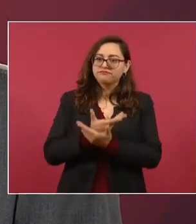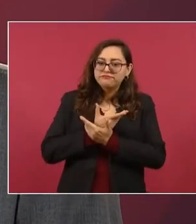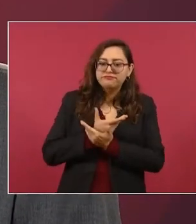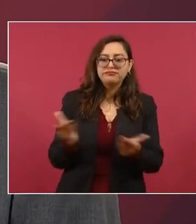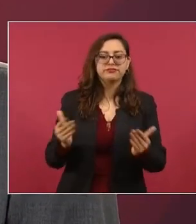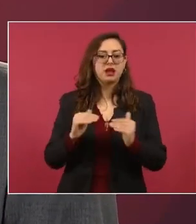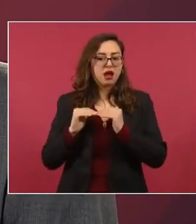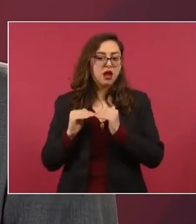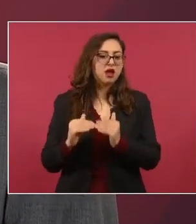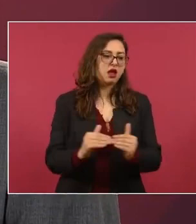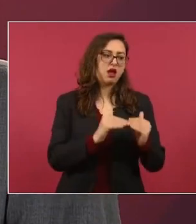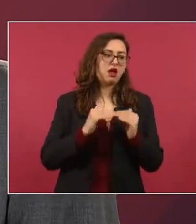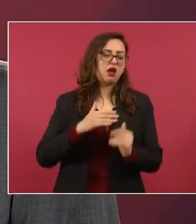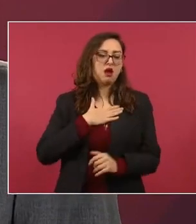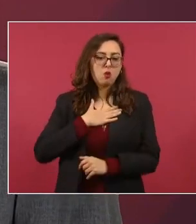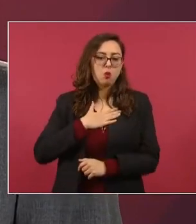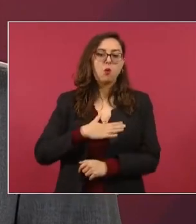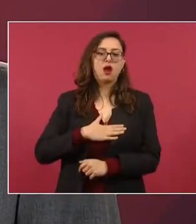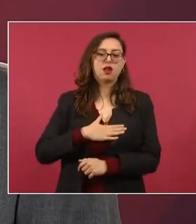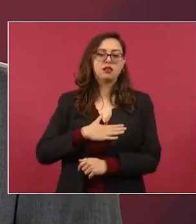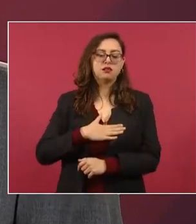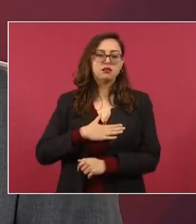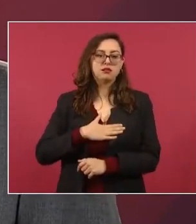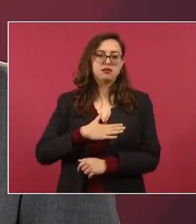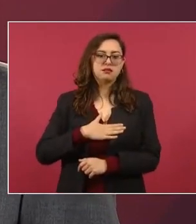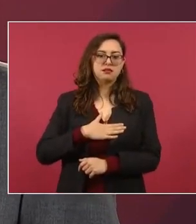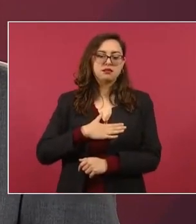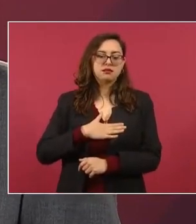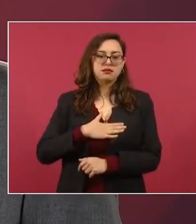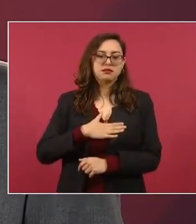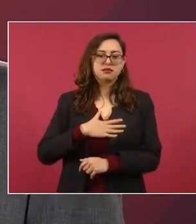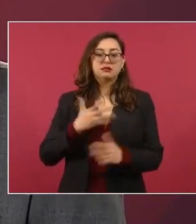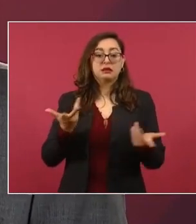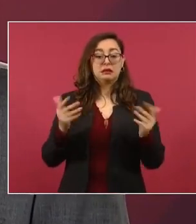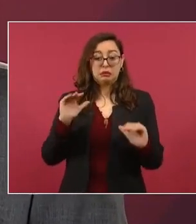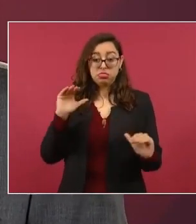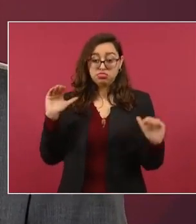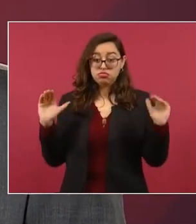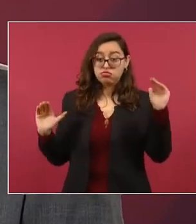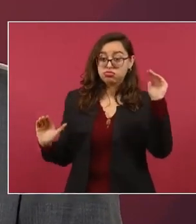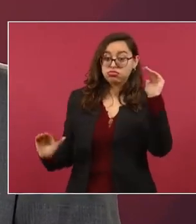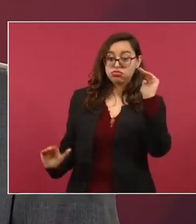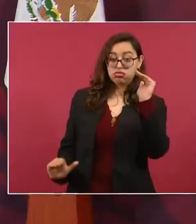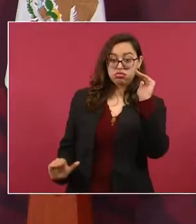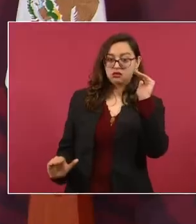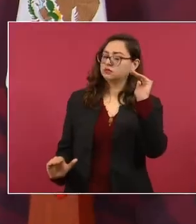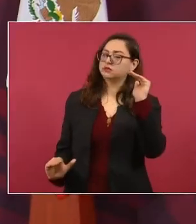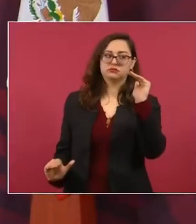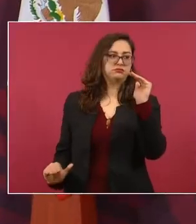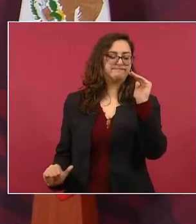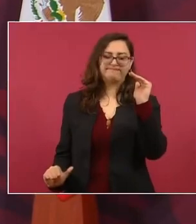es decir, luchar en contra de la desigualdad.